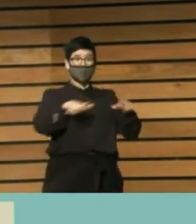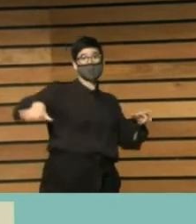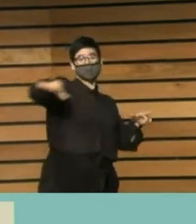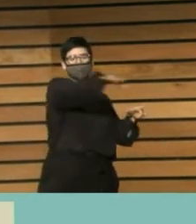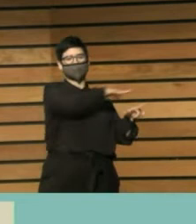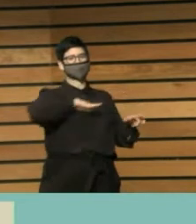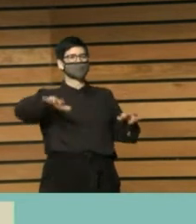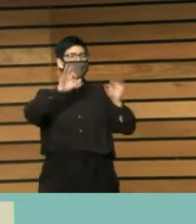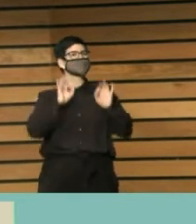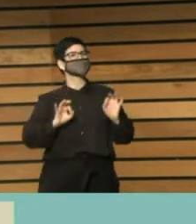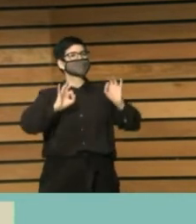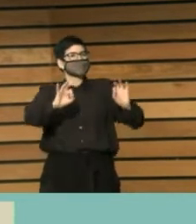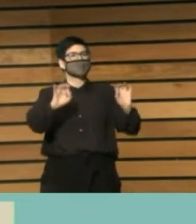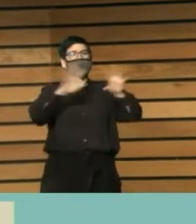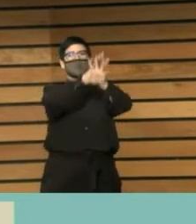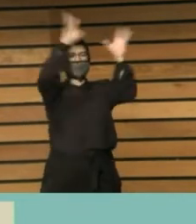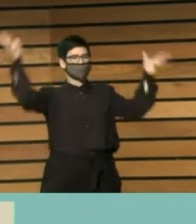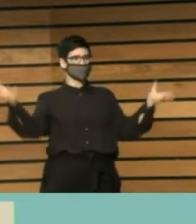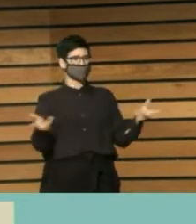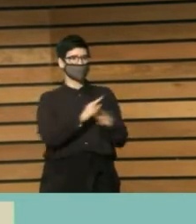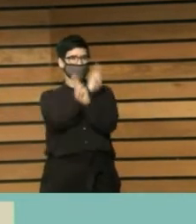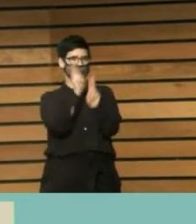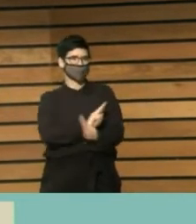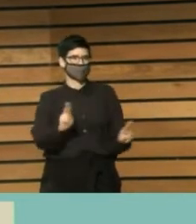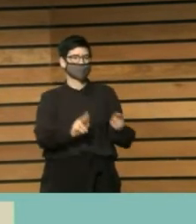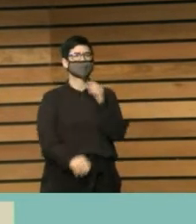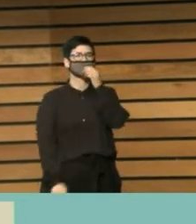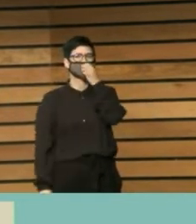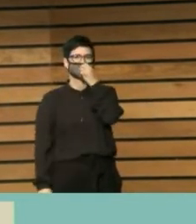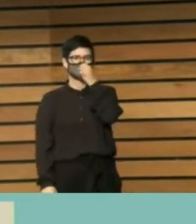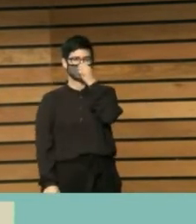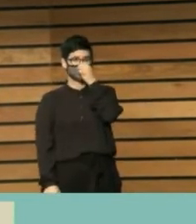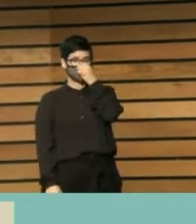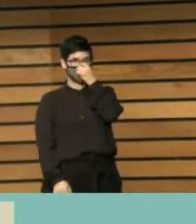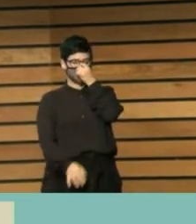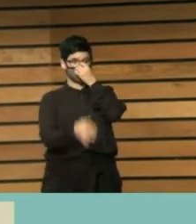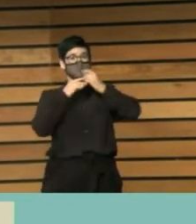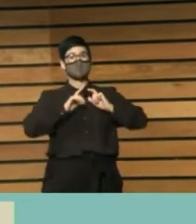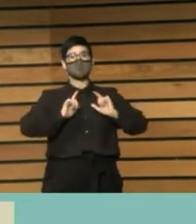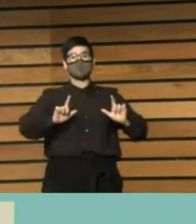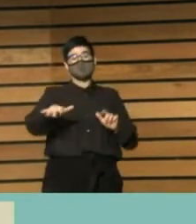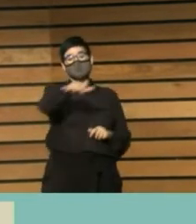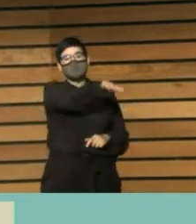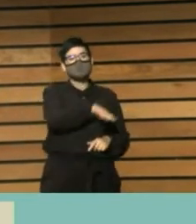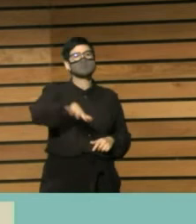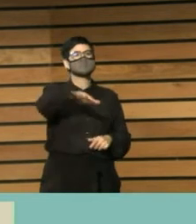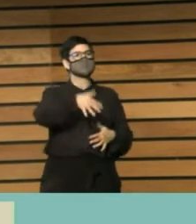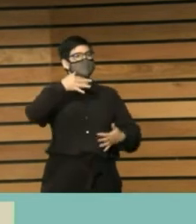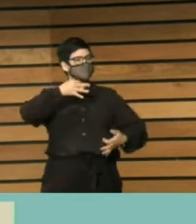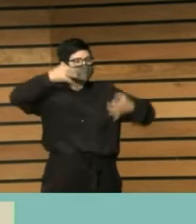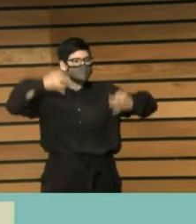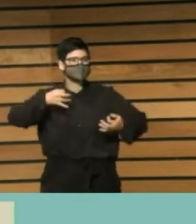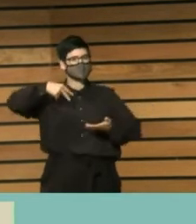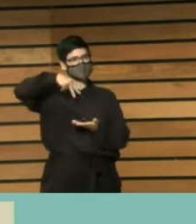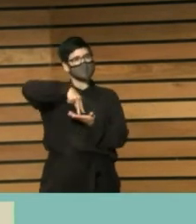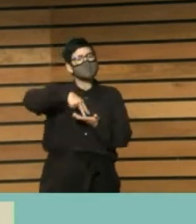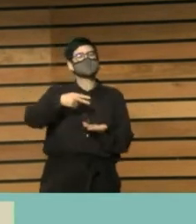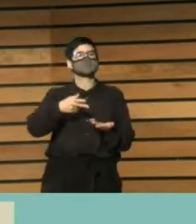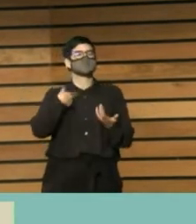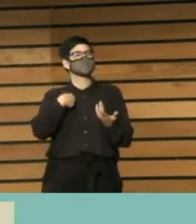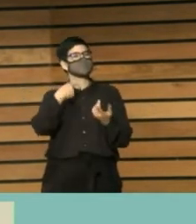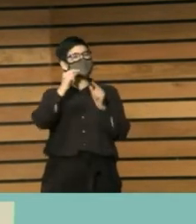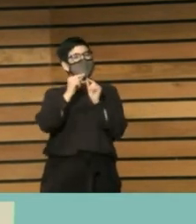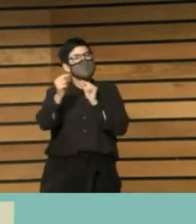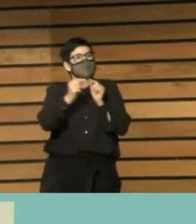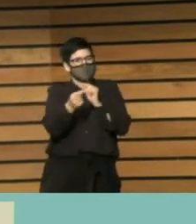universales. Ofrecemos espacios físicos, pero también espacios virtuales. Las bibliotecas son el